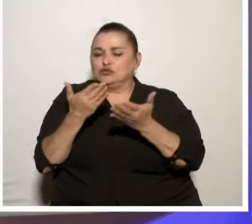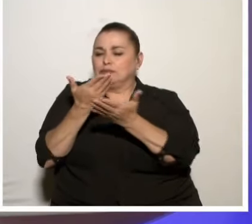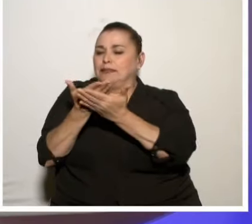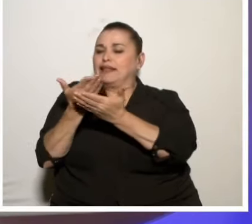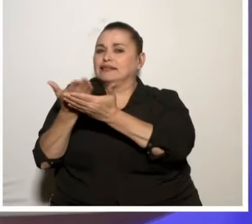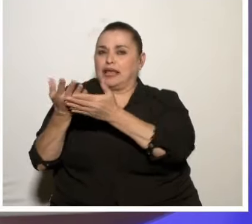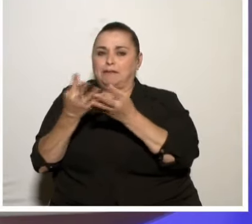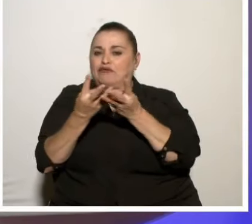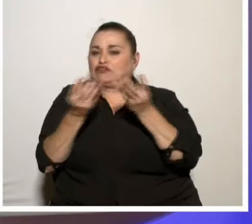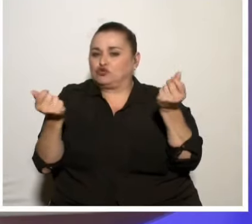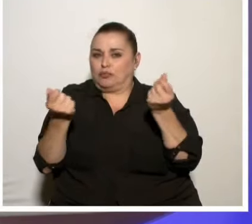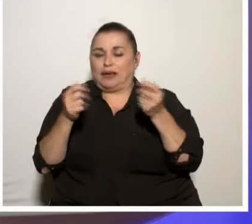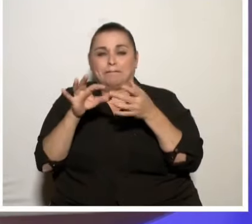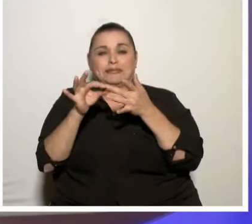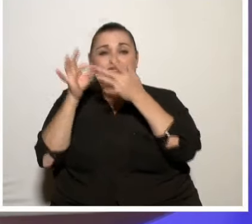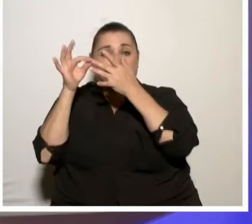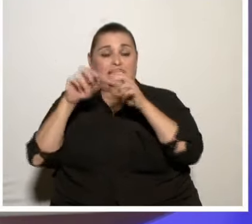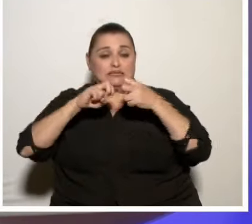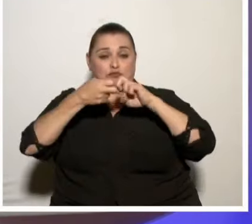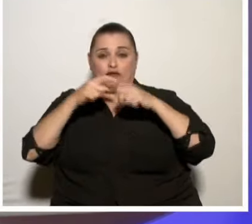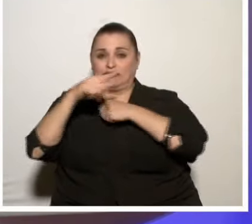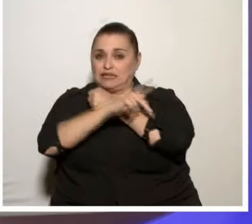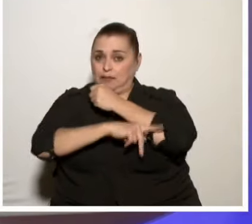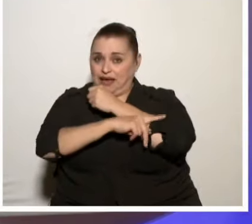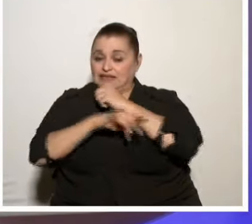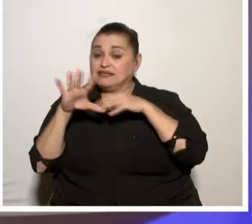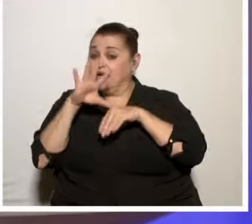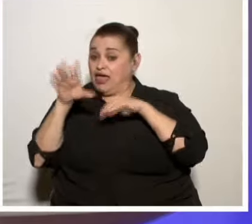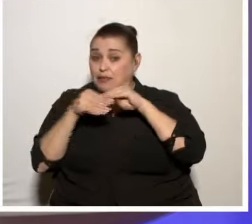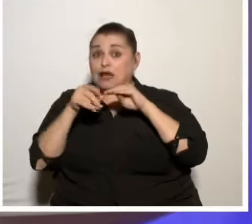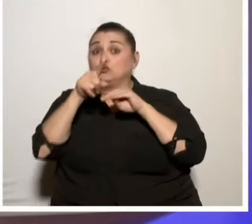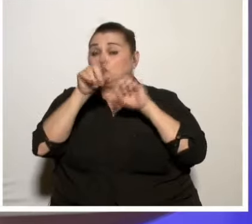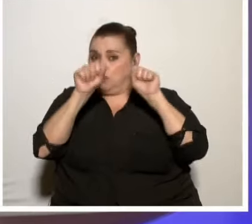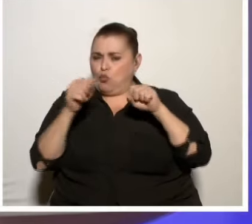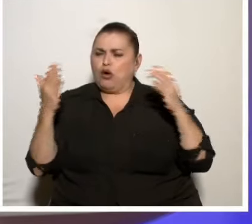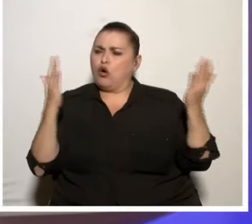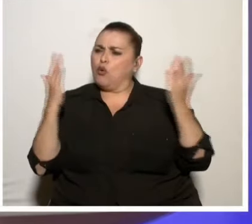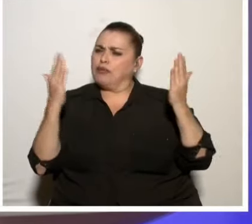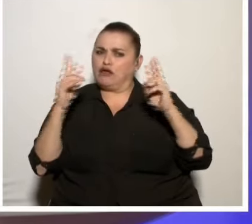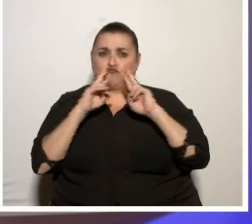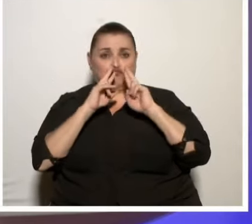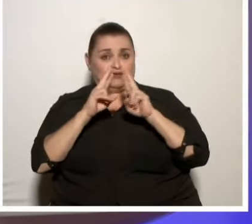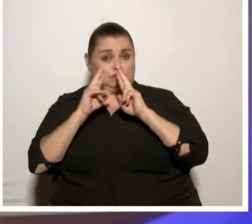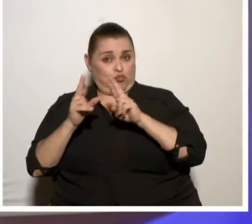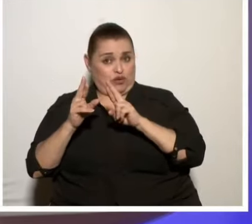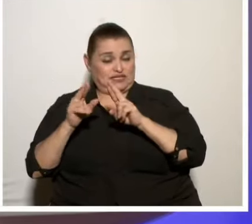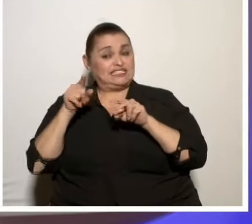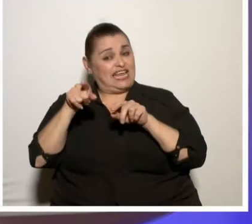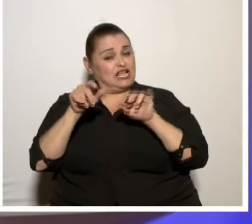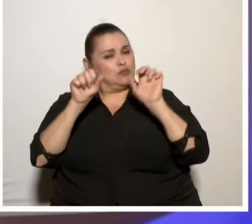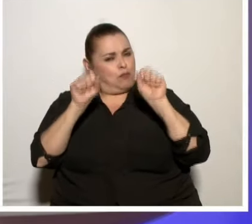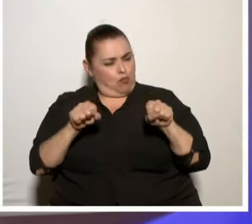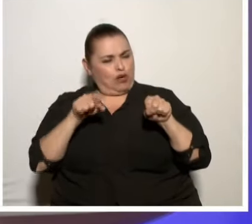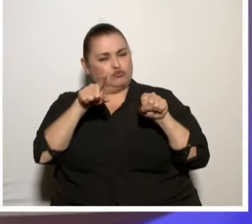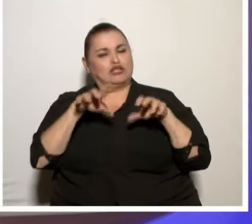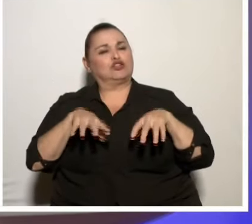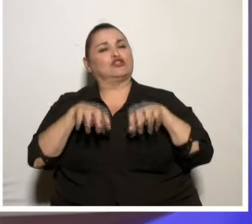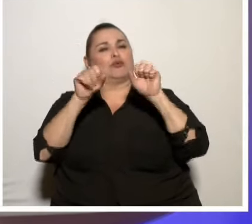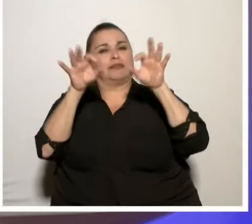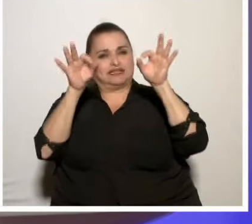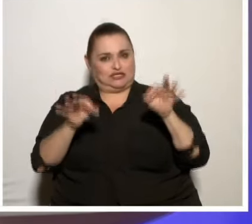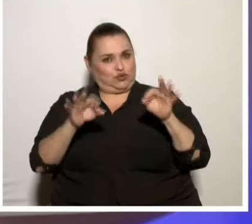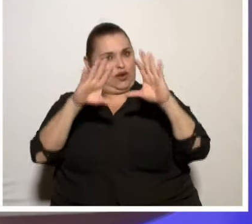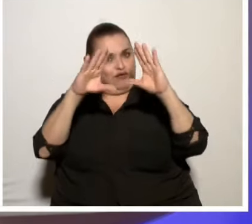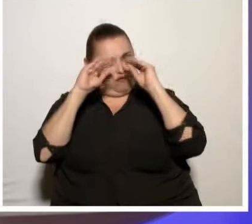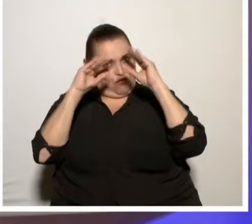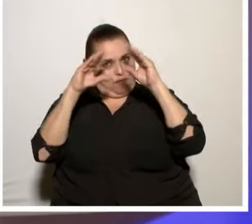para resolver los principales problemas del país. Además, que usted pueda comparar sus respuestas y que eso le sirva para tomar una decisión